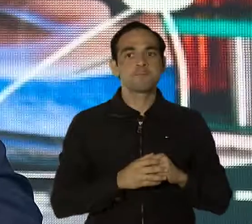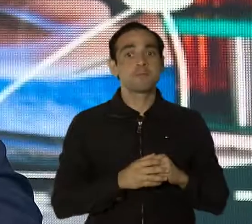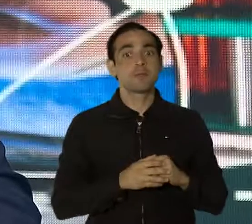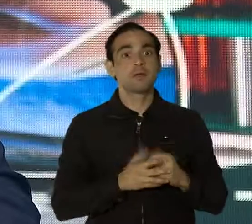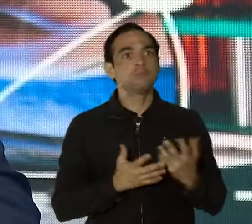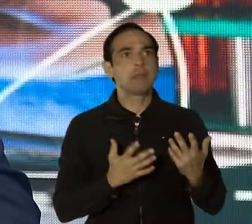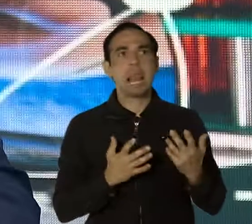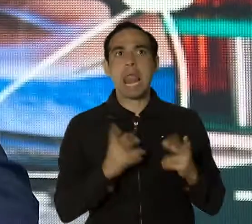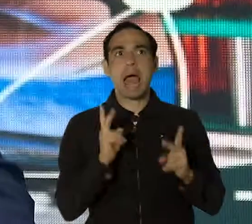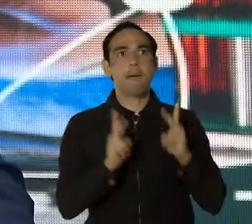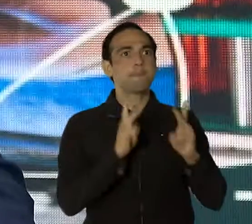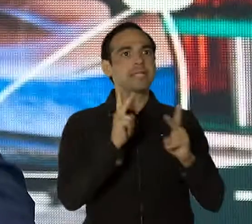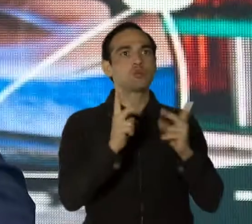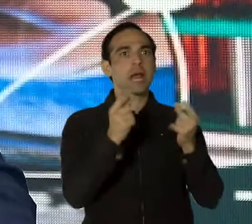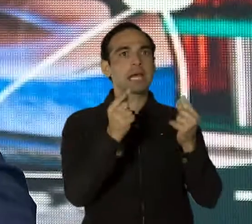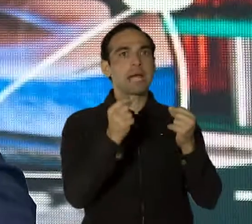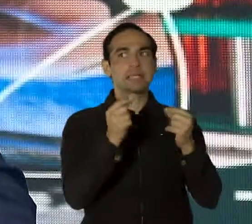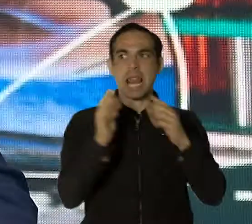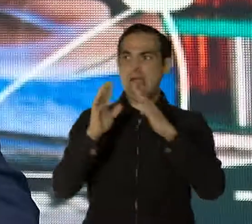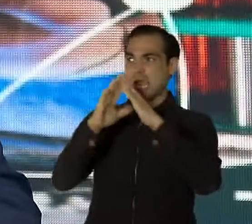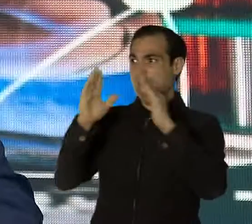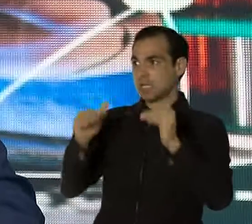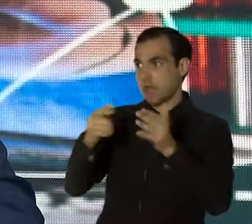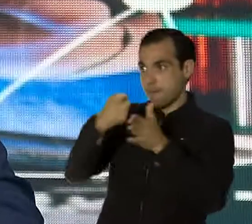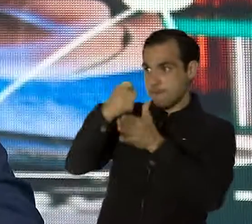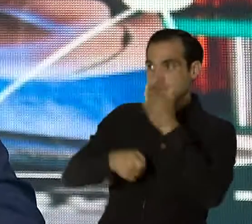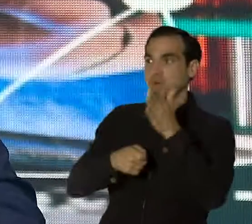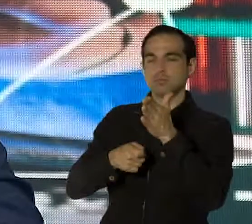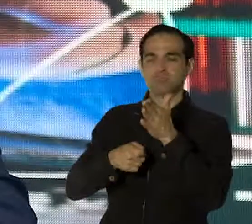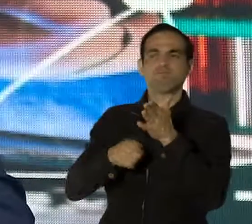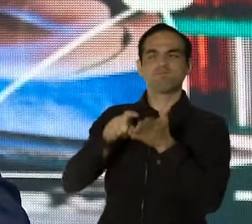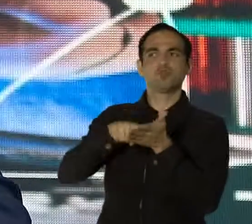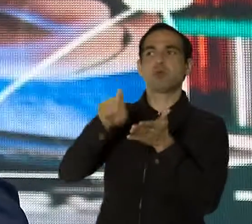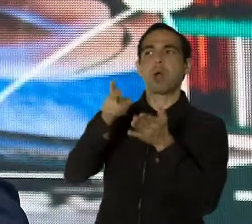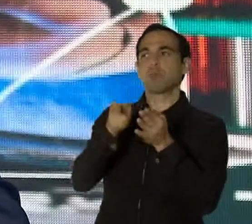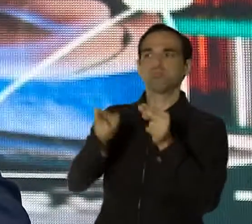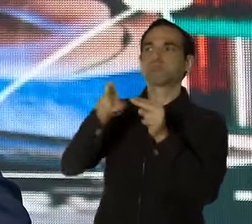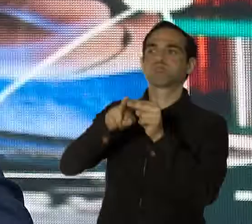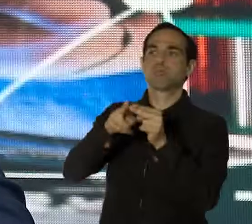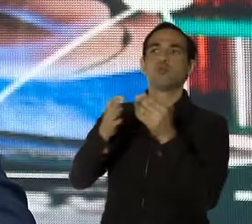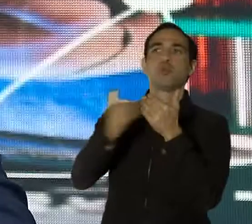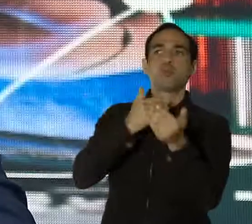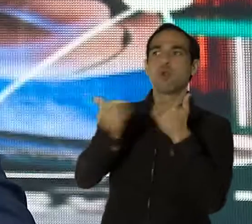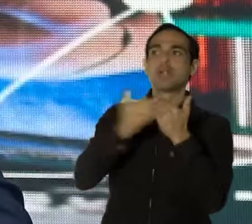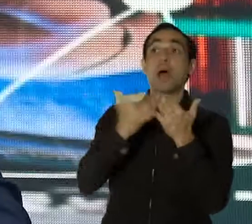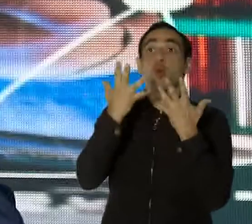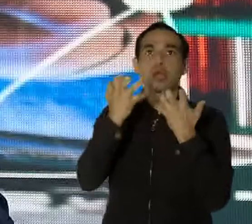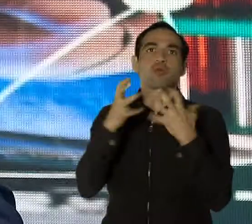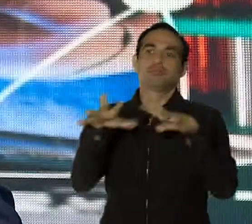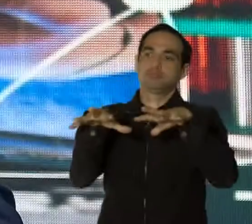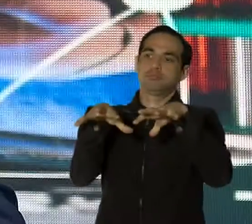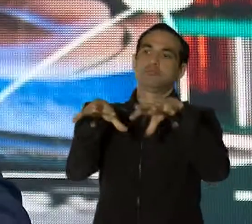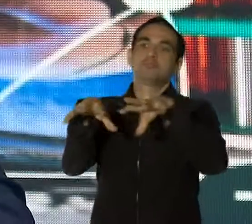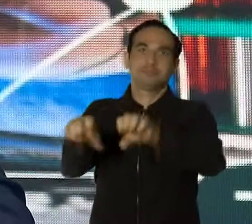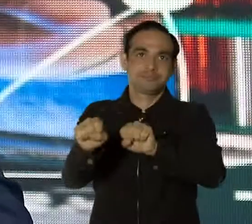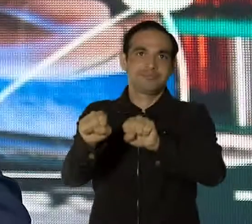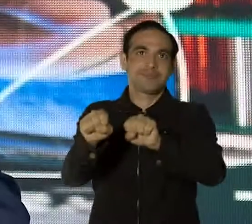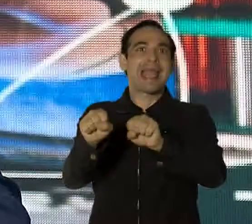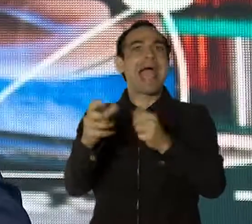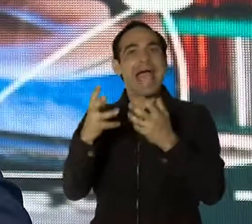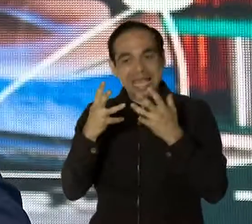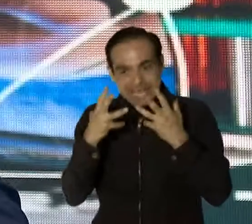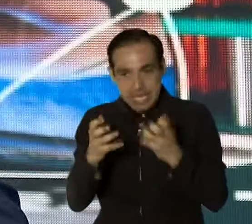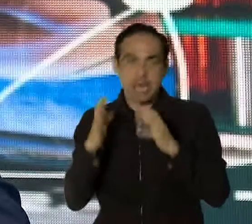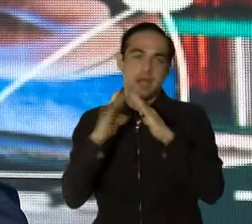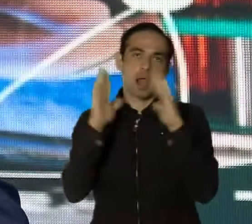por encima de lo que es el valor de tasación porque quieren obtener su propiedad, quieren tener a su familia más cómoda, quieren tener